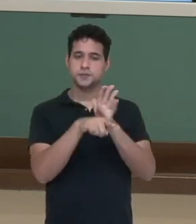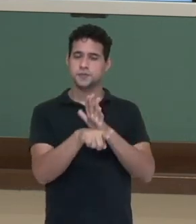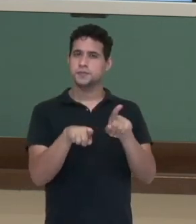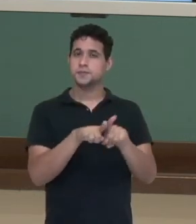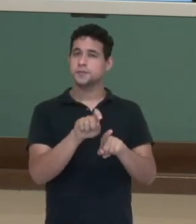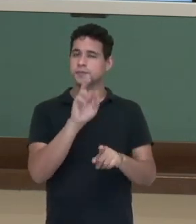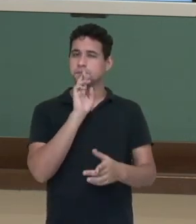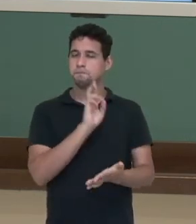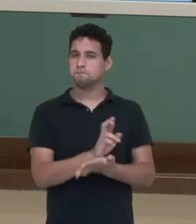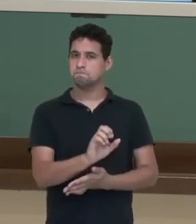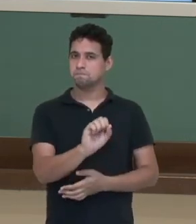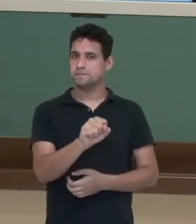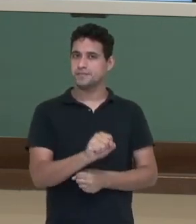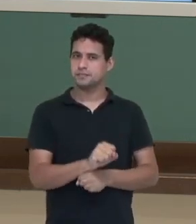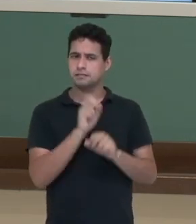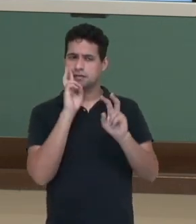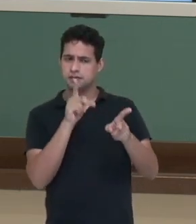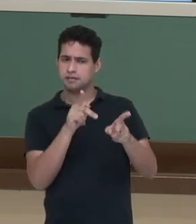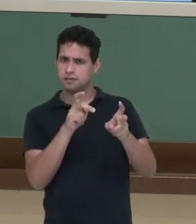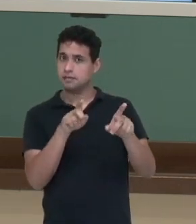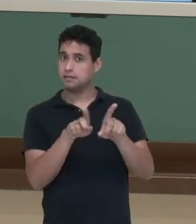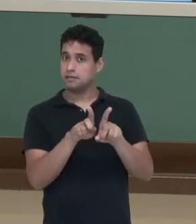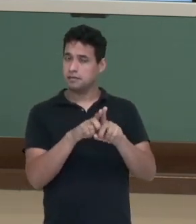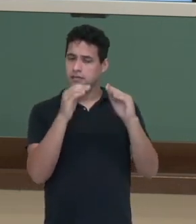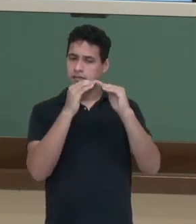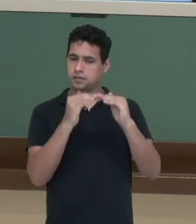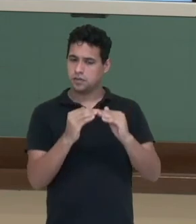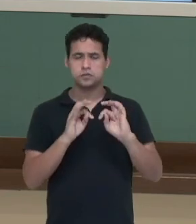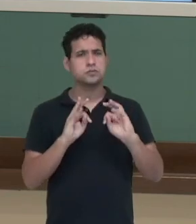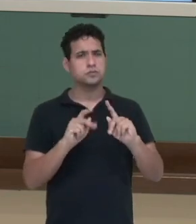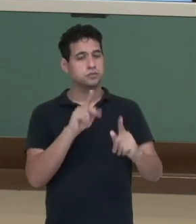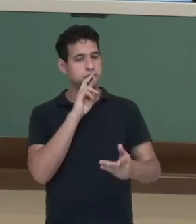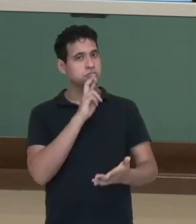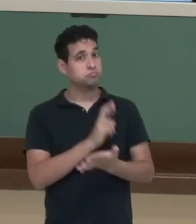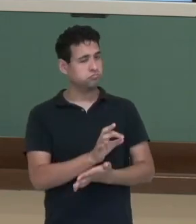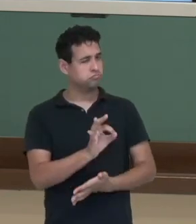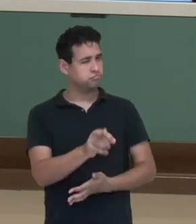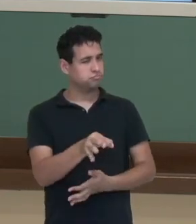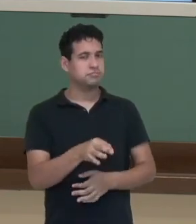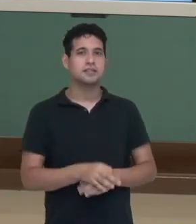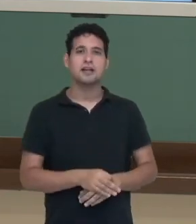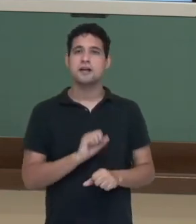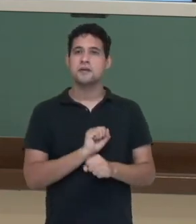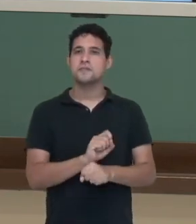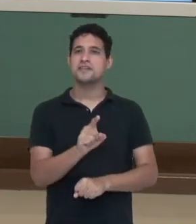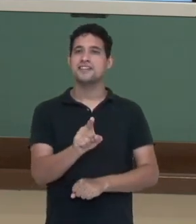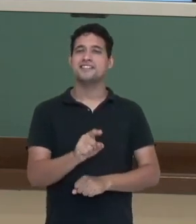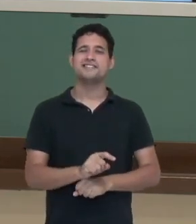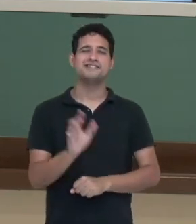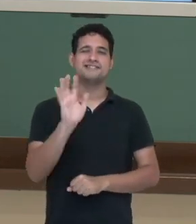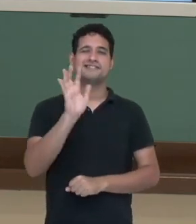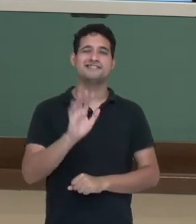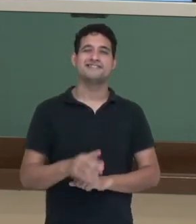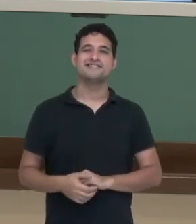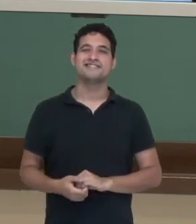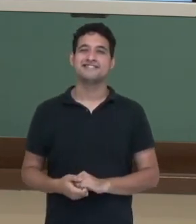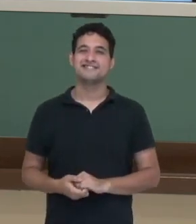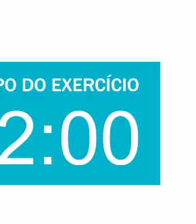para responder. Observem o cómic e respondam, ok? Até daqui a pouco, espero vocês.